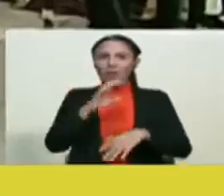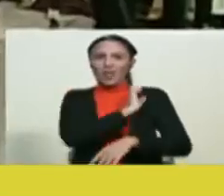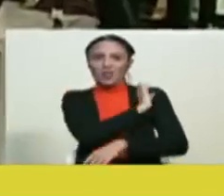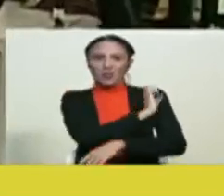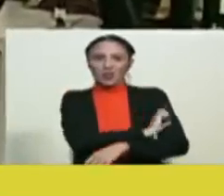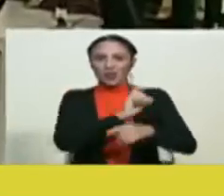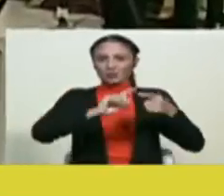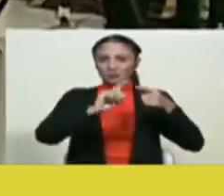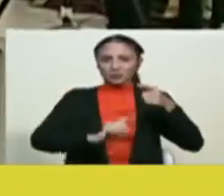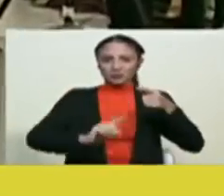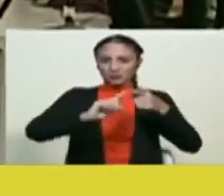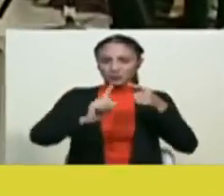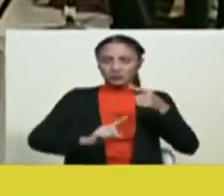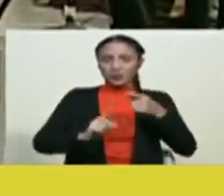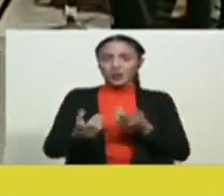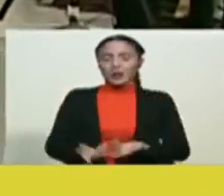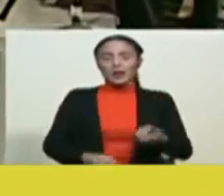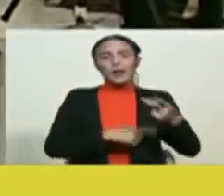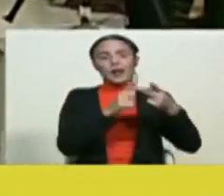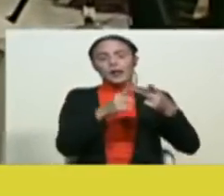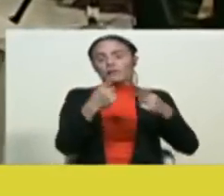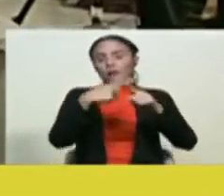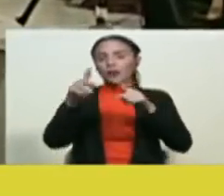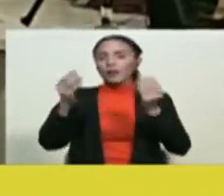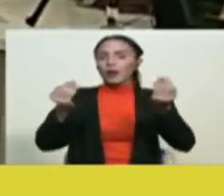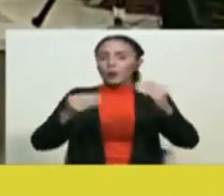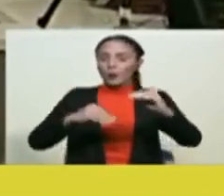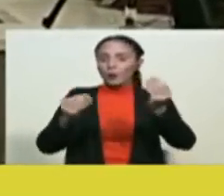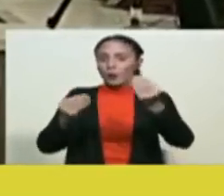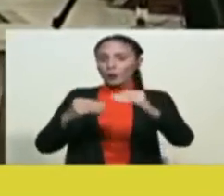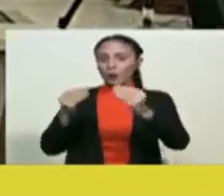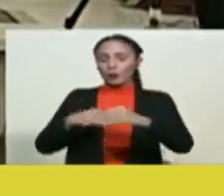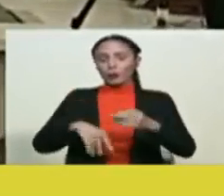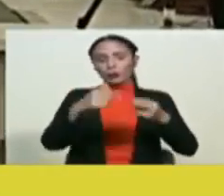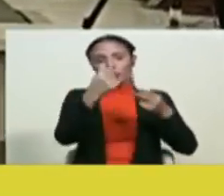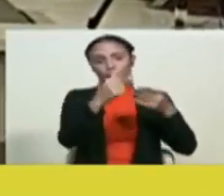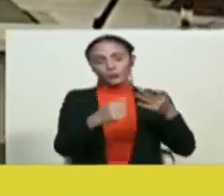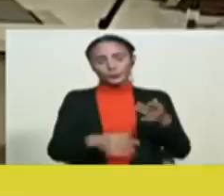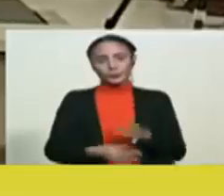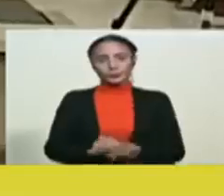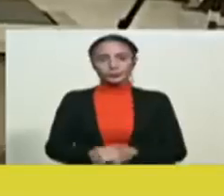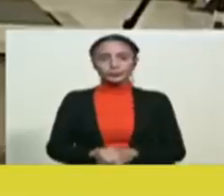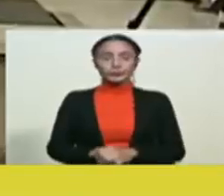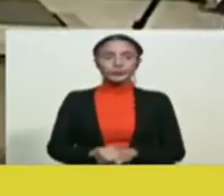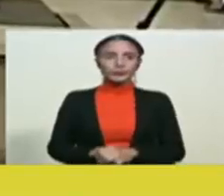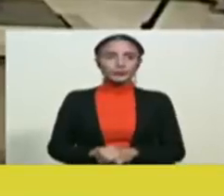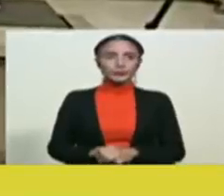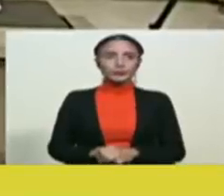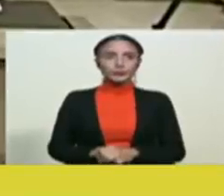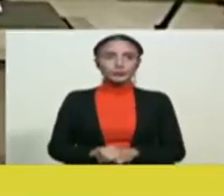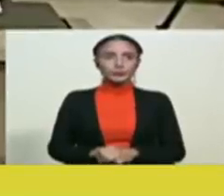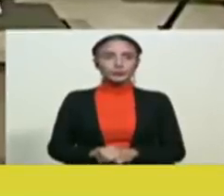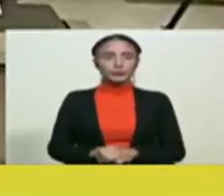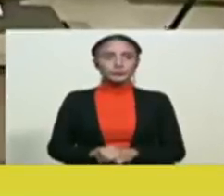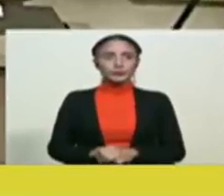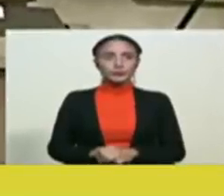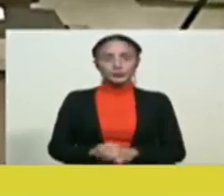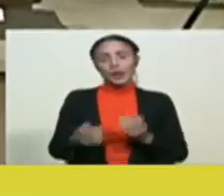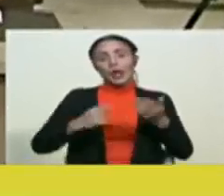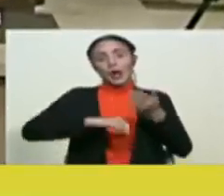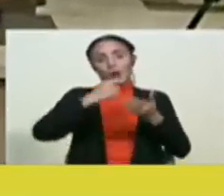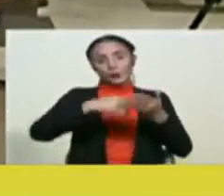el acuerdo integral jose martí bolívar martí y bolívar firmado por el comandante chávez